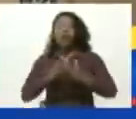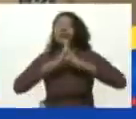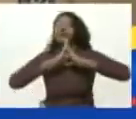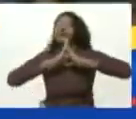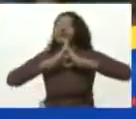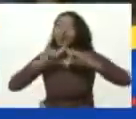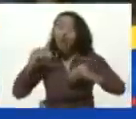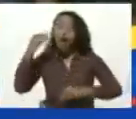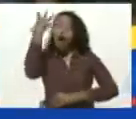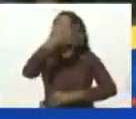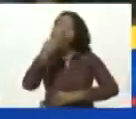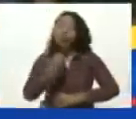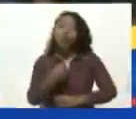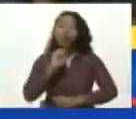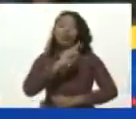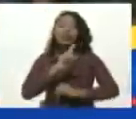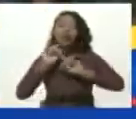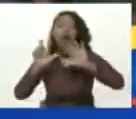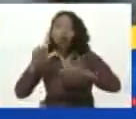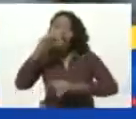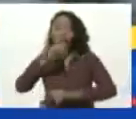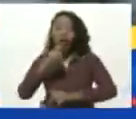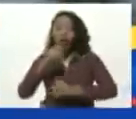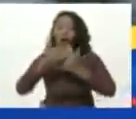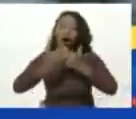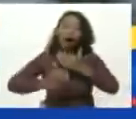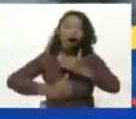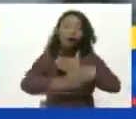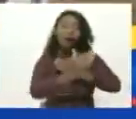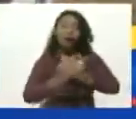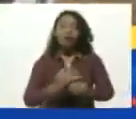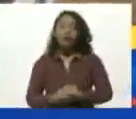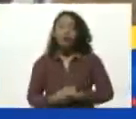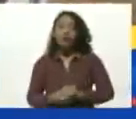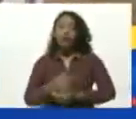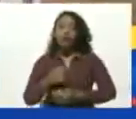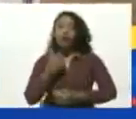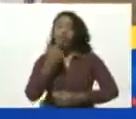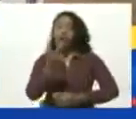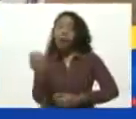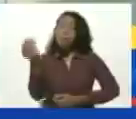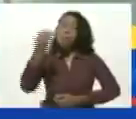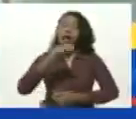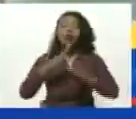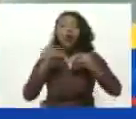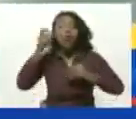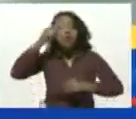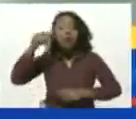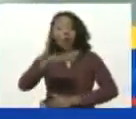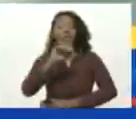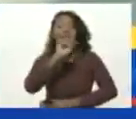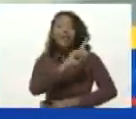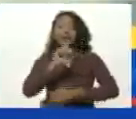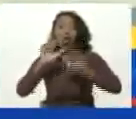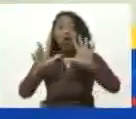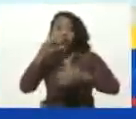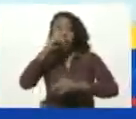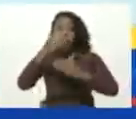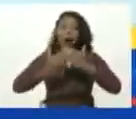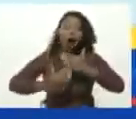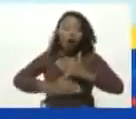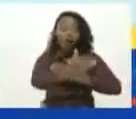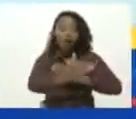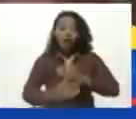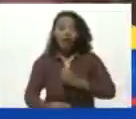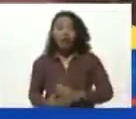la juventud de 18 años en adelante, digo más, toda la población de 18 años en